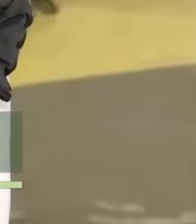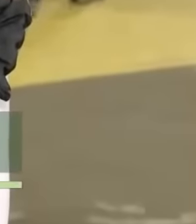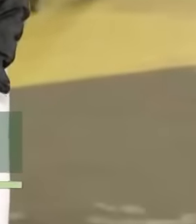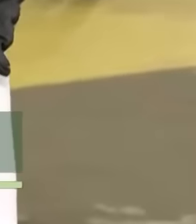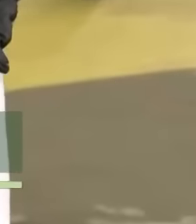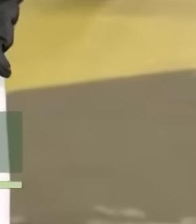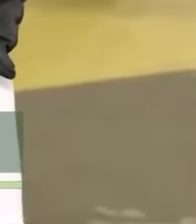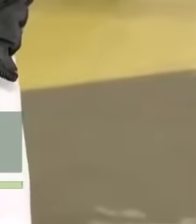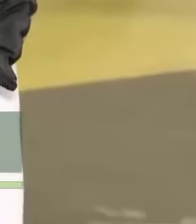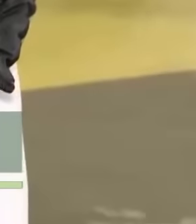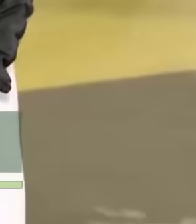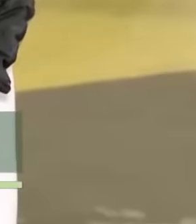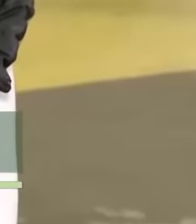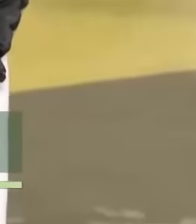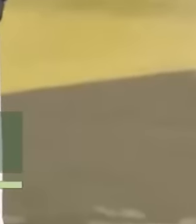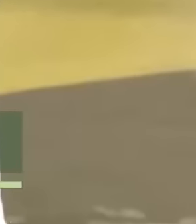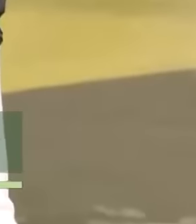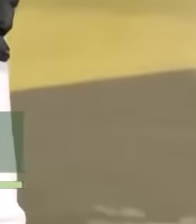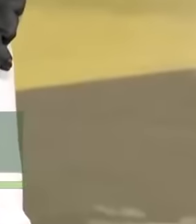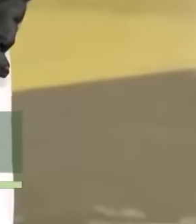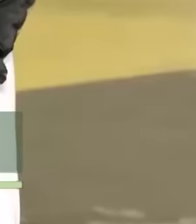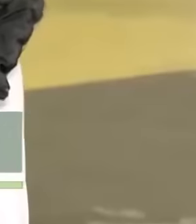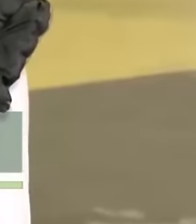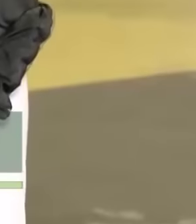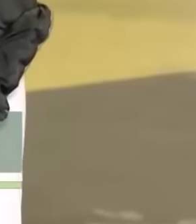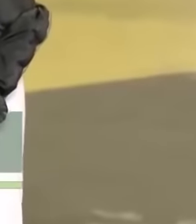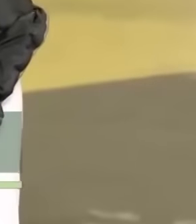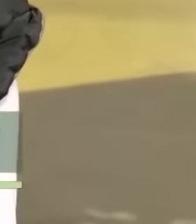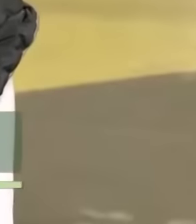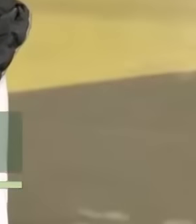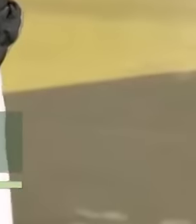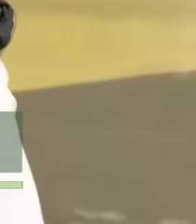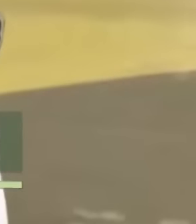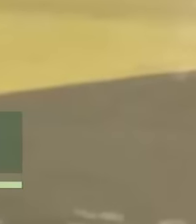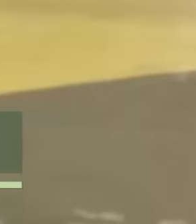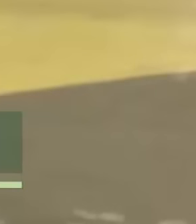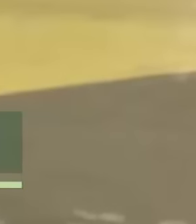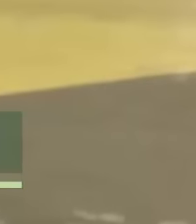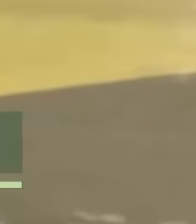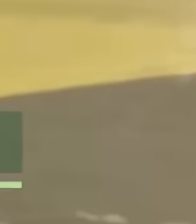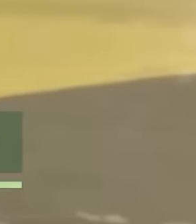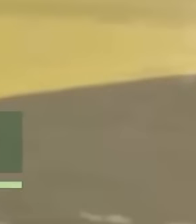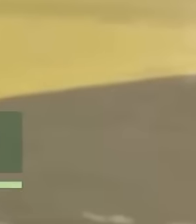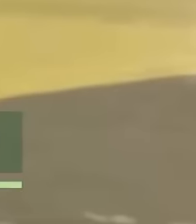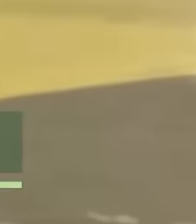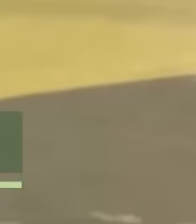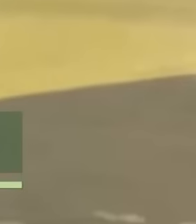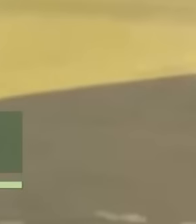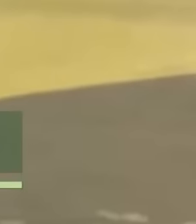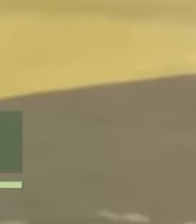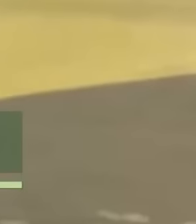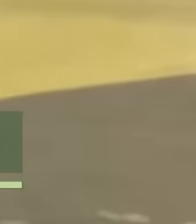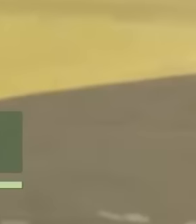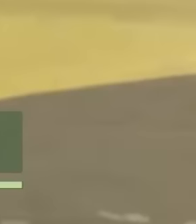fue y cómo fueron los hechos en realidad, lo único que tiene que hacer es agarrar su celular y fijarse. ¿Cómo se toman los argumentos